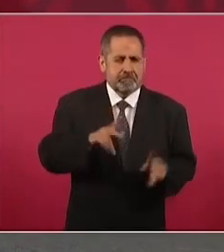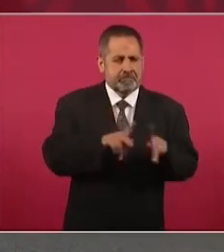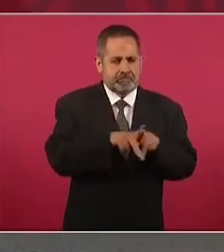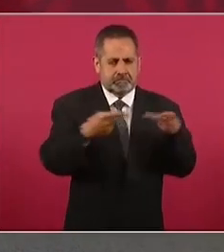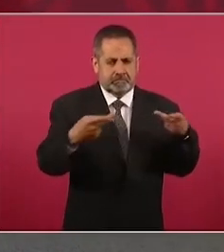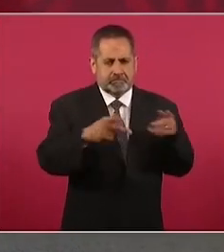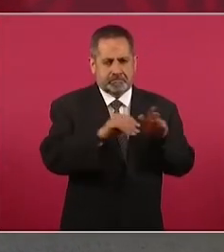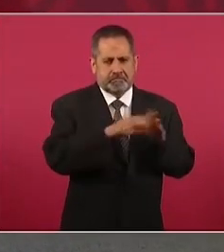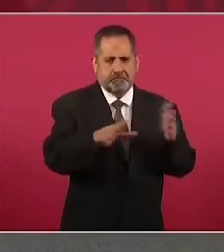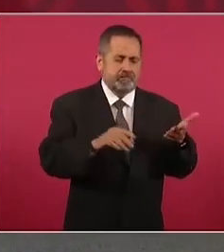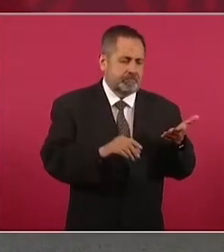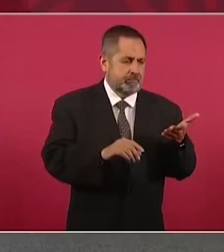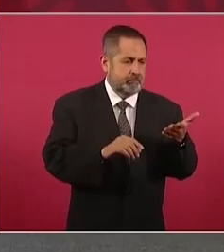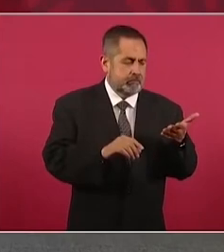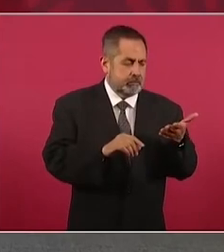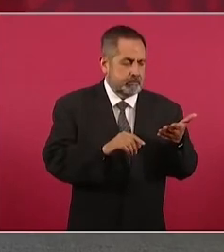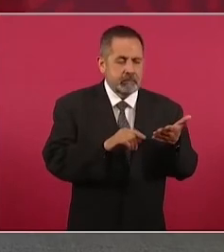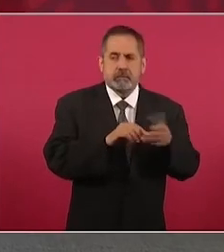había